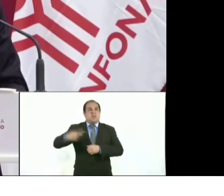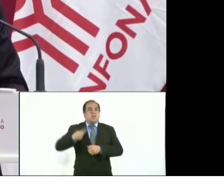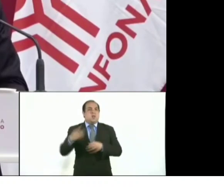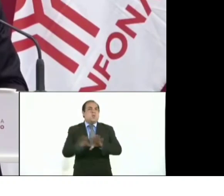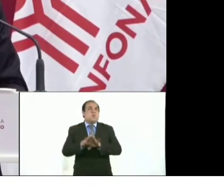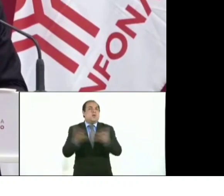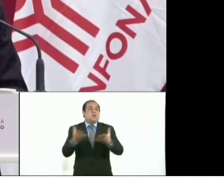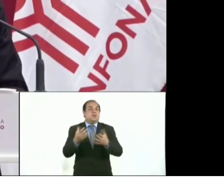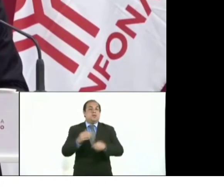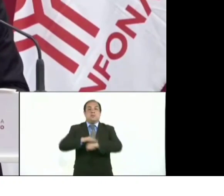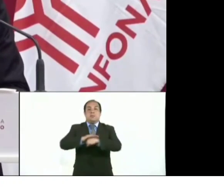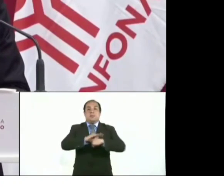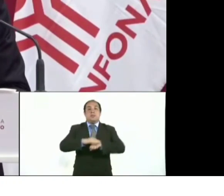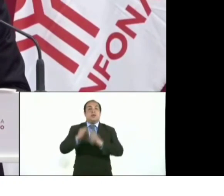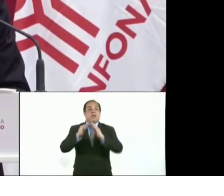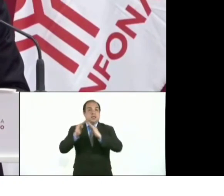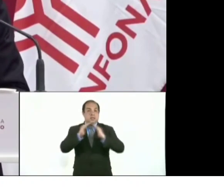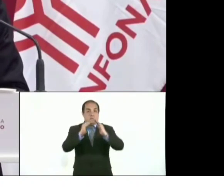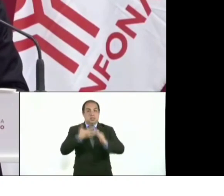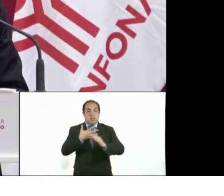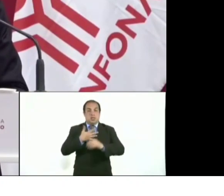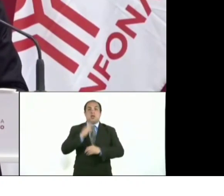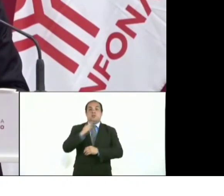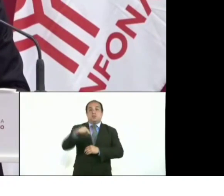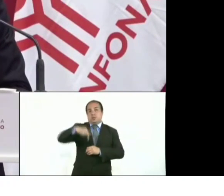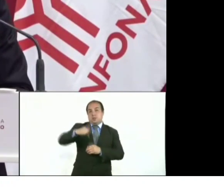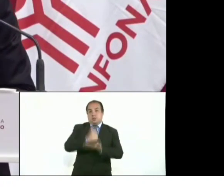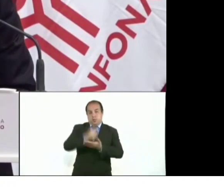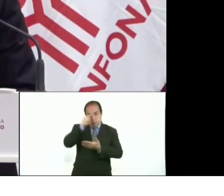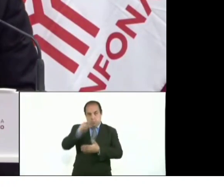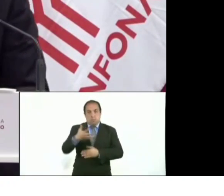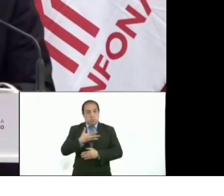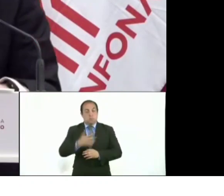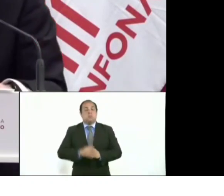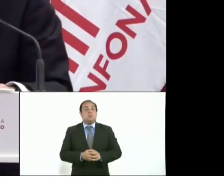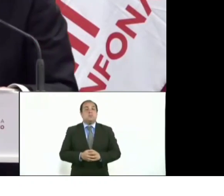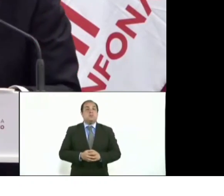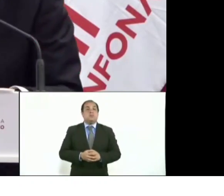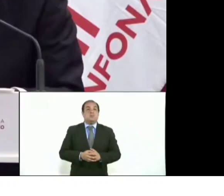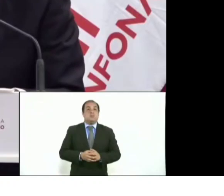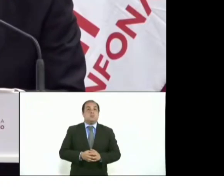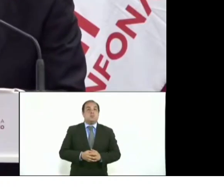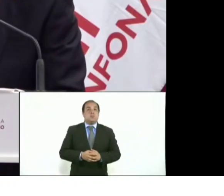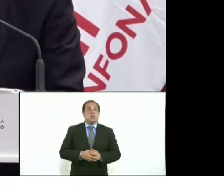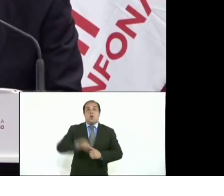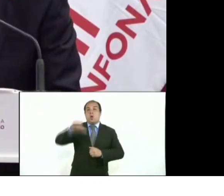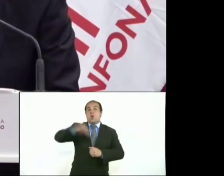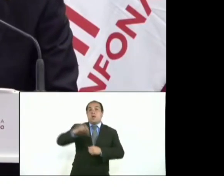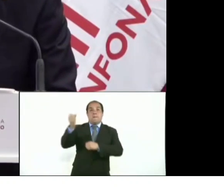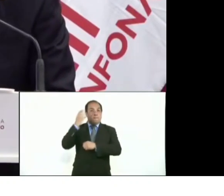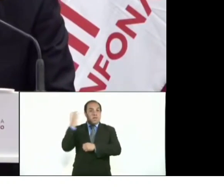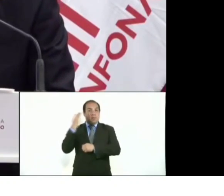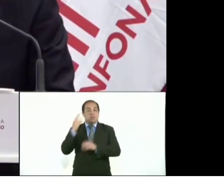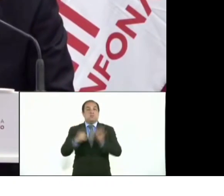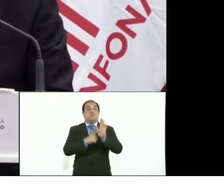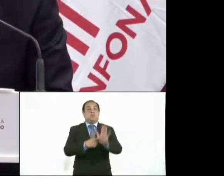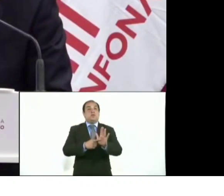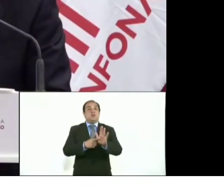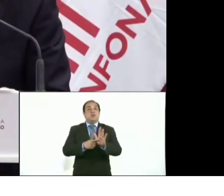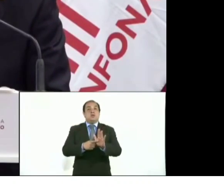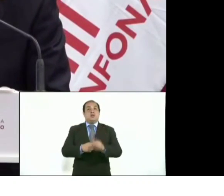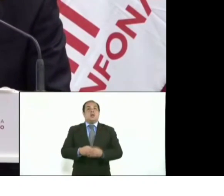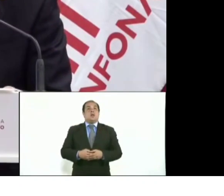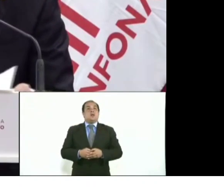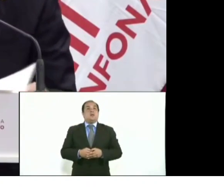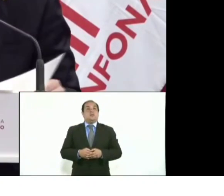haya más vivienda, y la respuesta está aquí en la Ciudad de México. Por esto reitero que el acto de hoy muestra la disposición de trabajar en equipo.